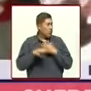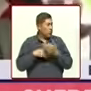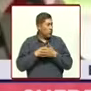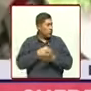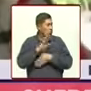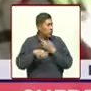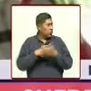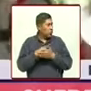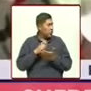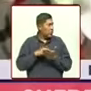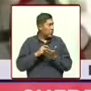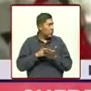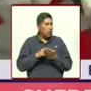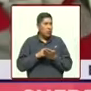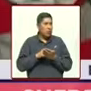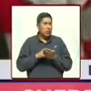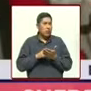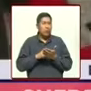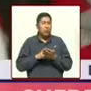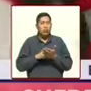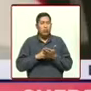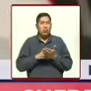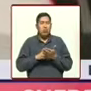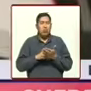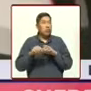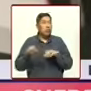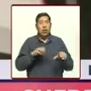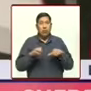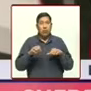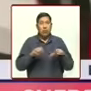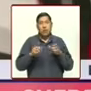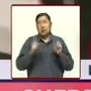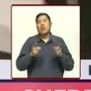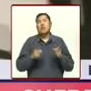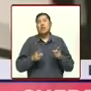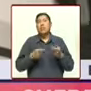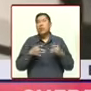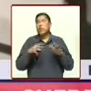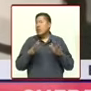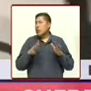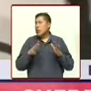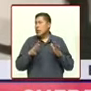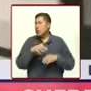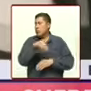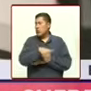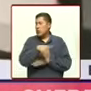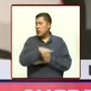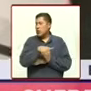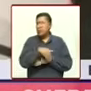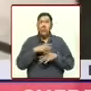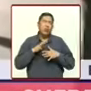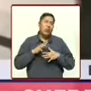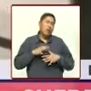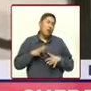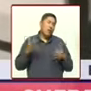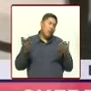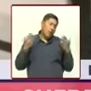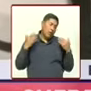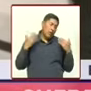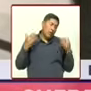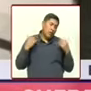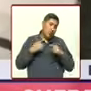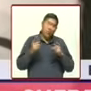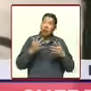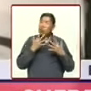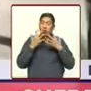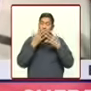eso, entonces ya esto de aquí se abre todo eso, la puerta mayor, entonces ya hasta tarde de la noche, en fin, ya va calmando la calor, ¿no? Se